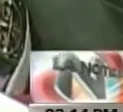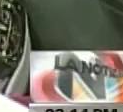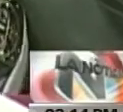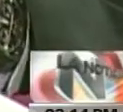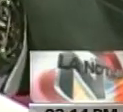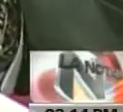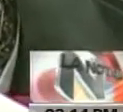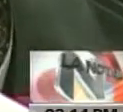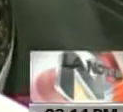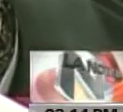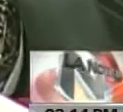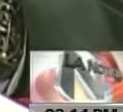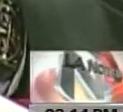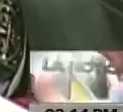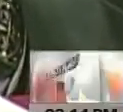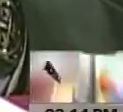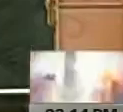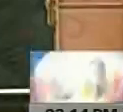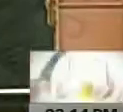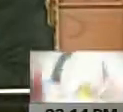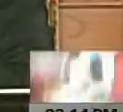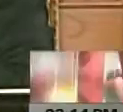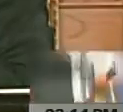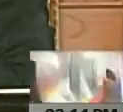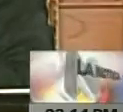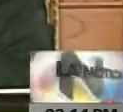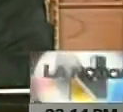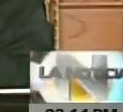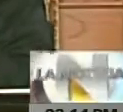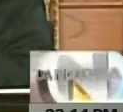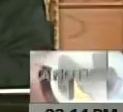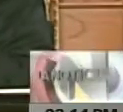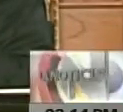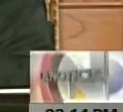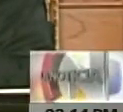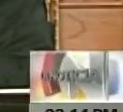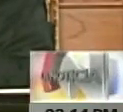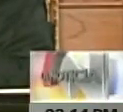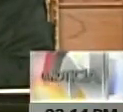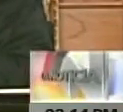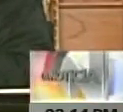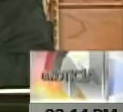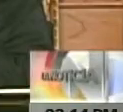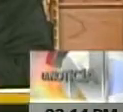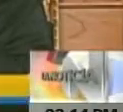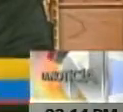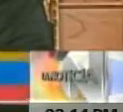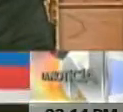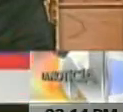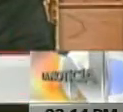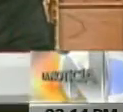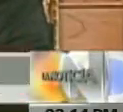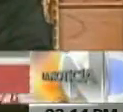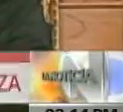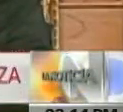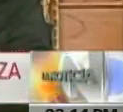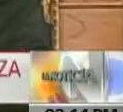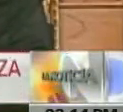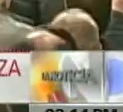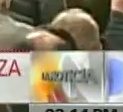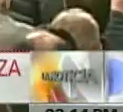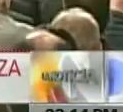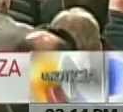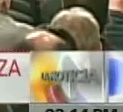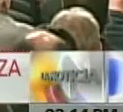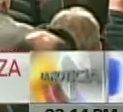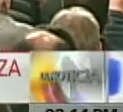Minera, ONAFIN, la han llamado, tiene el objetivo de seguir controlar el riesgo